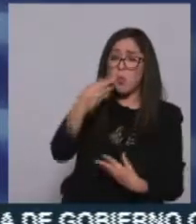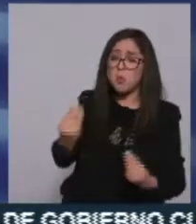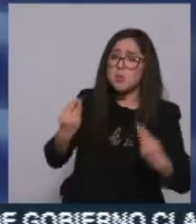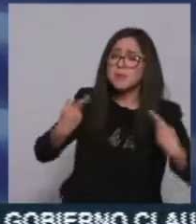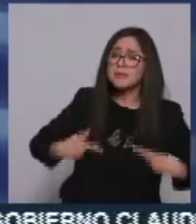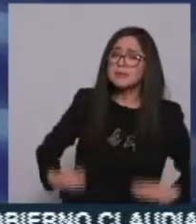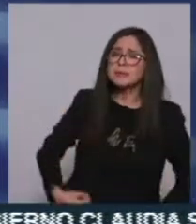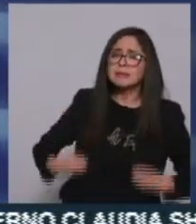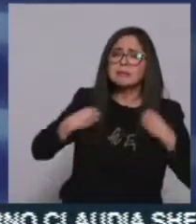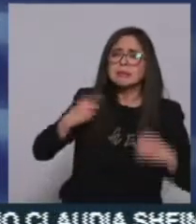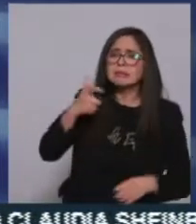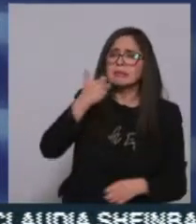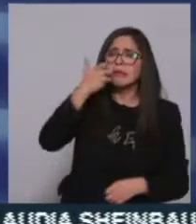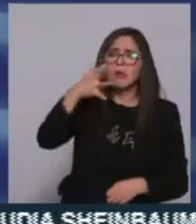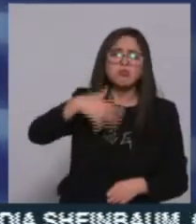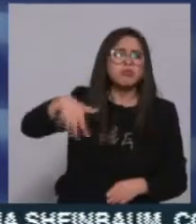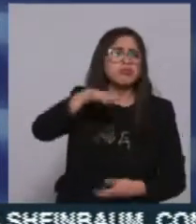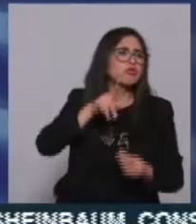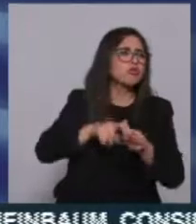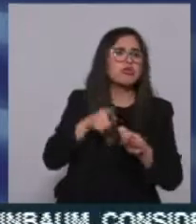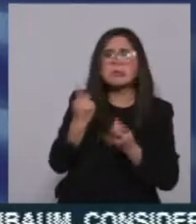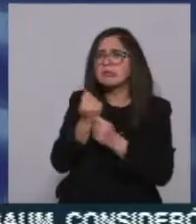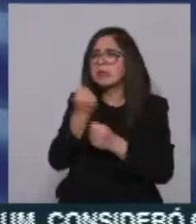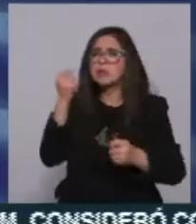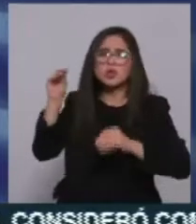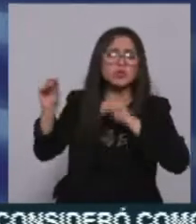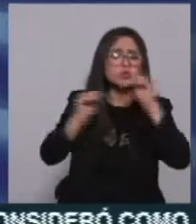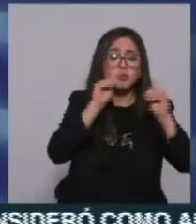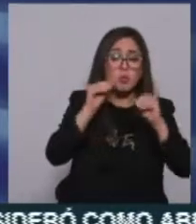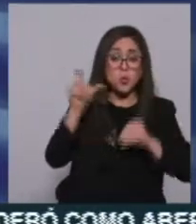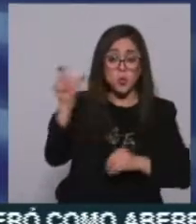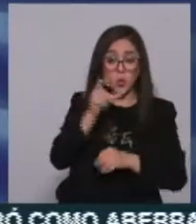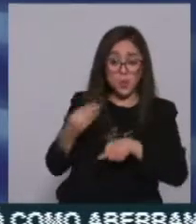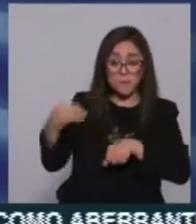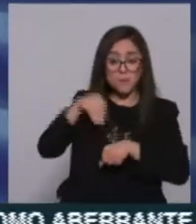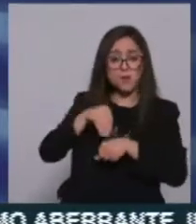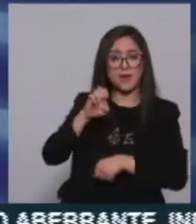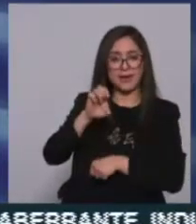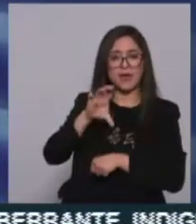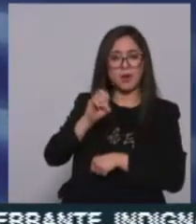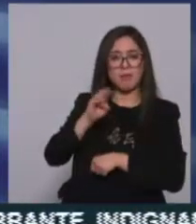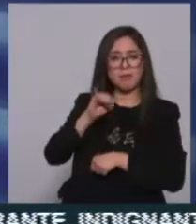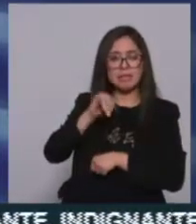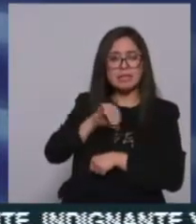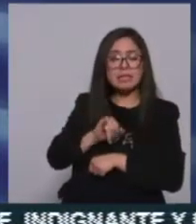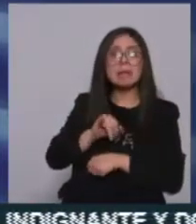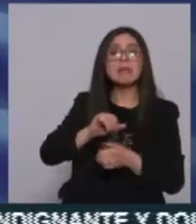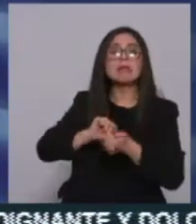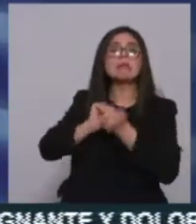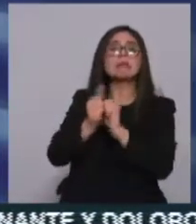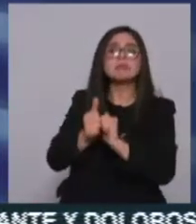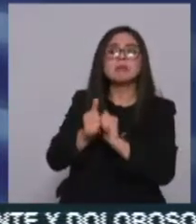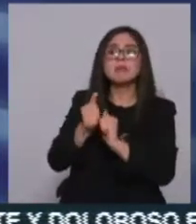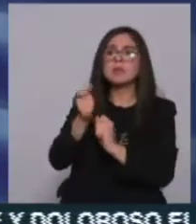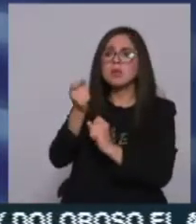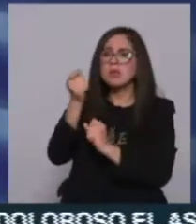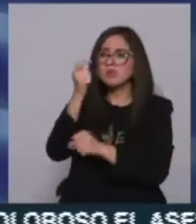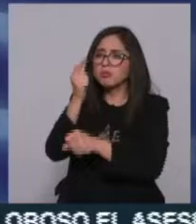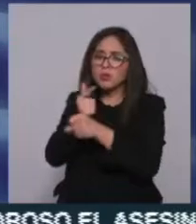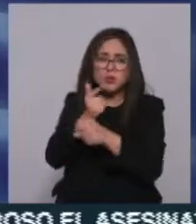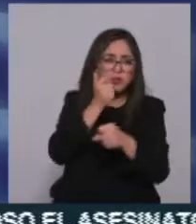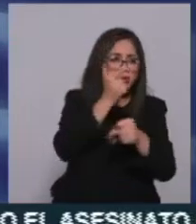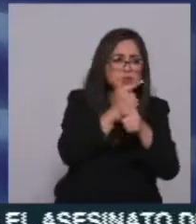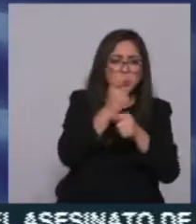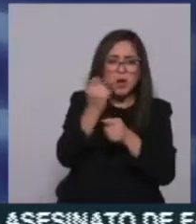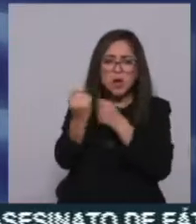mejor que estas opciones sean sustentables, que una vez instalado Ecobici uno empezó a ver cómo más personas empezaron a verse